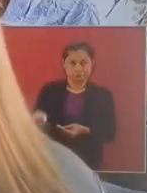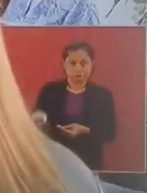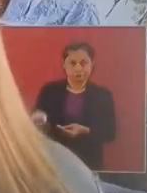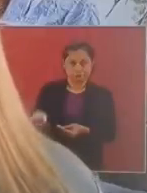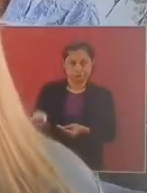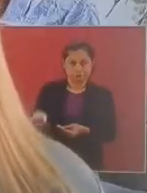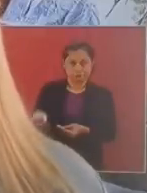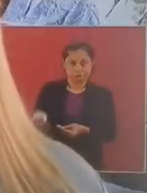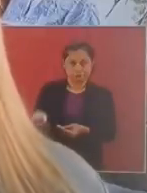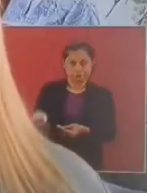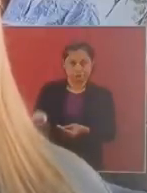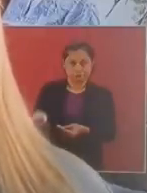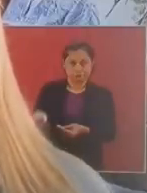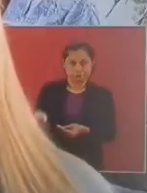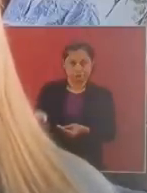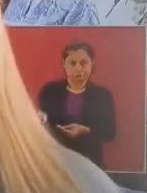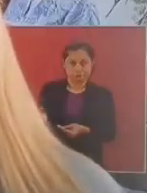años.